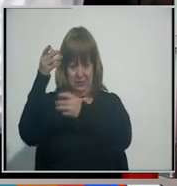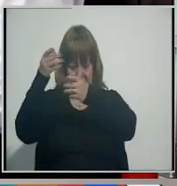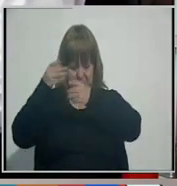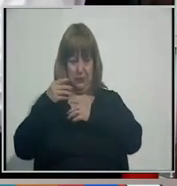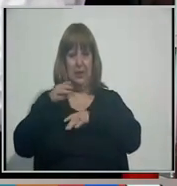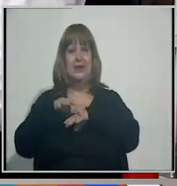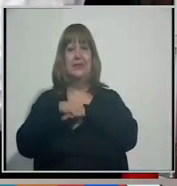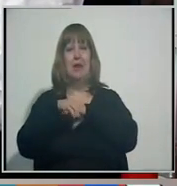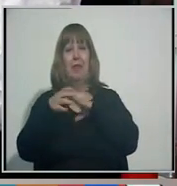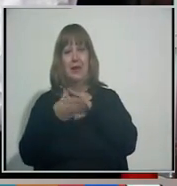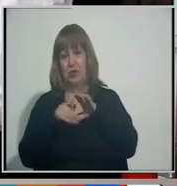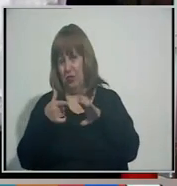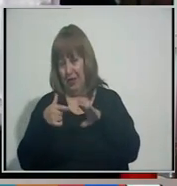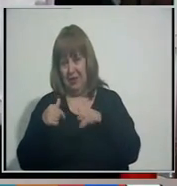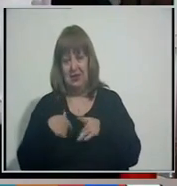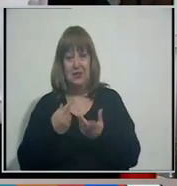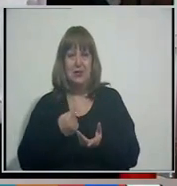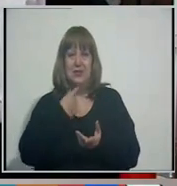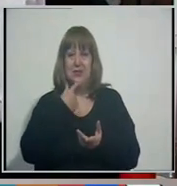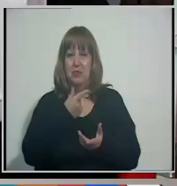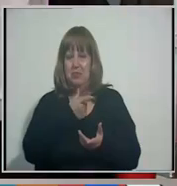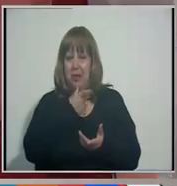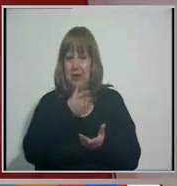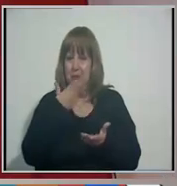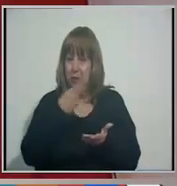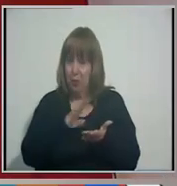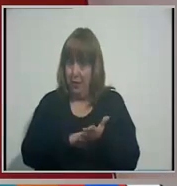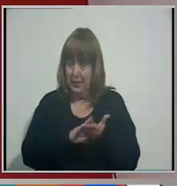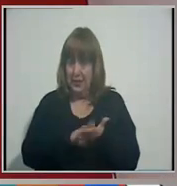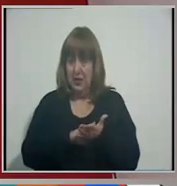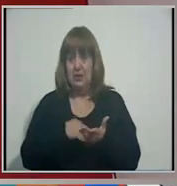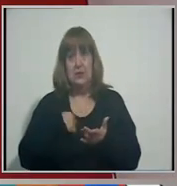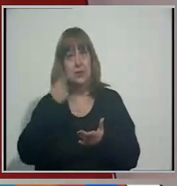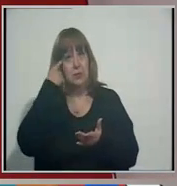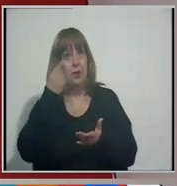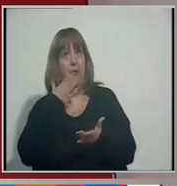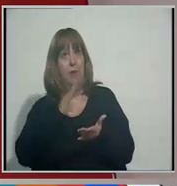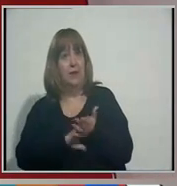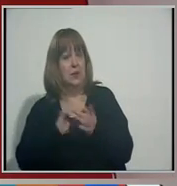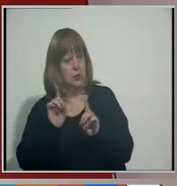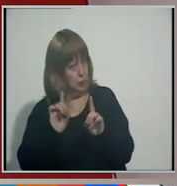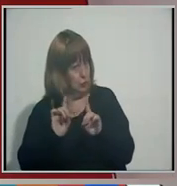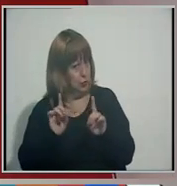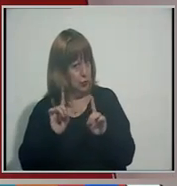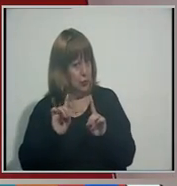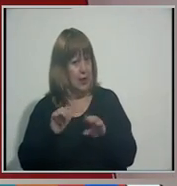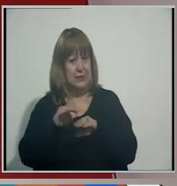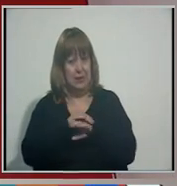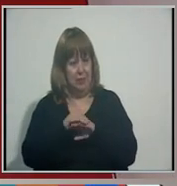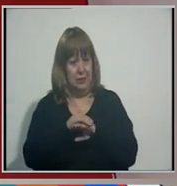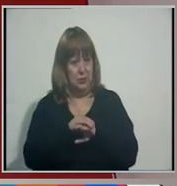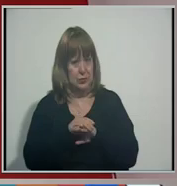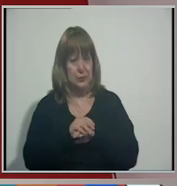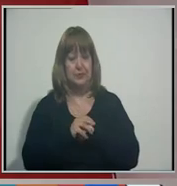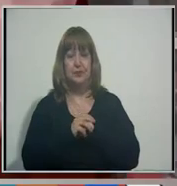es tremenda la foto. Sí. Claro, uno va a creer que es una promesa. Sí. La idea tonta de uno es decir, es una promesa. No tiene zapatos. Abel,